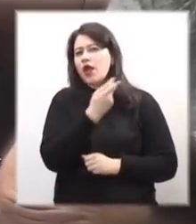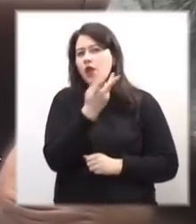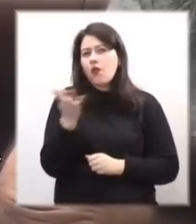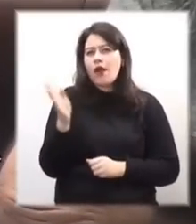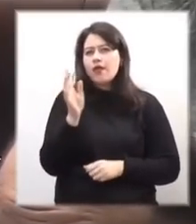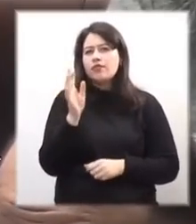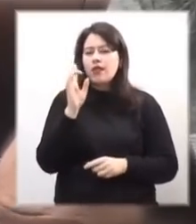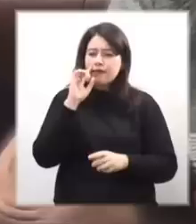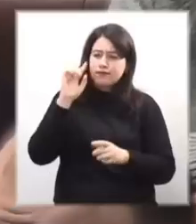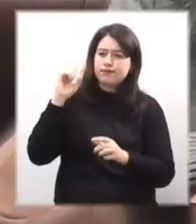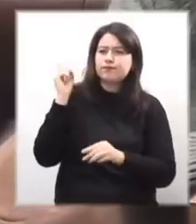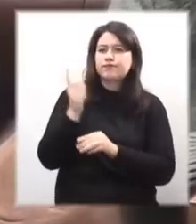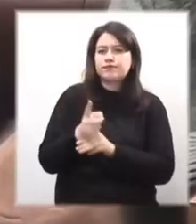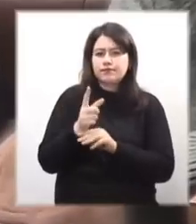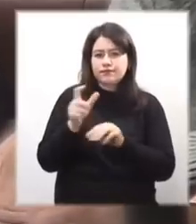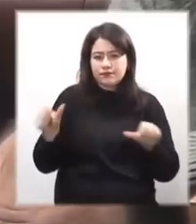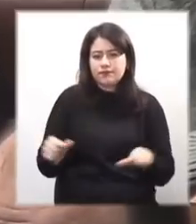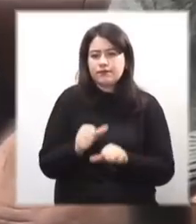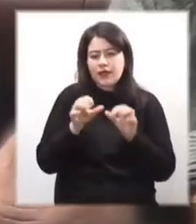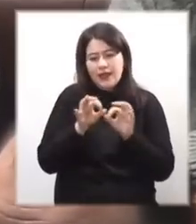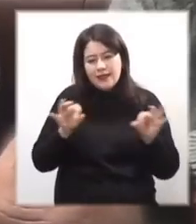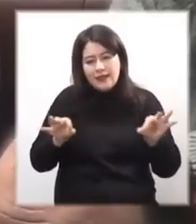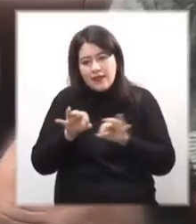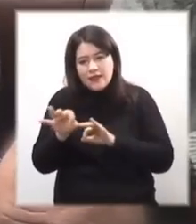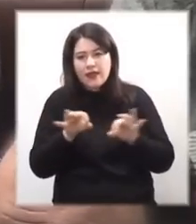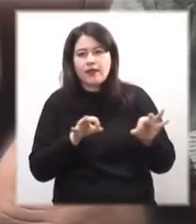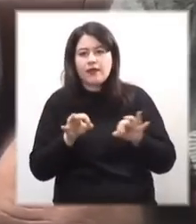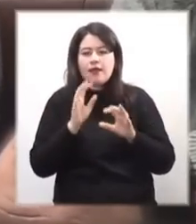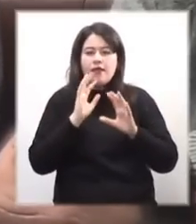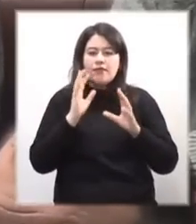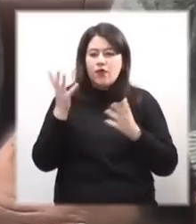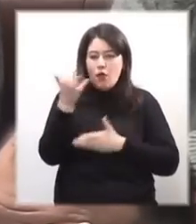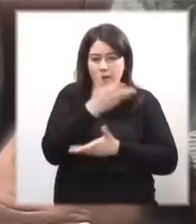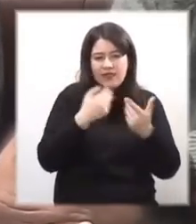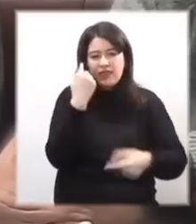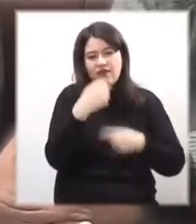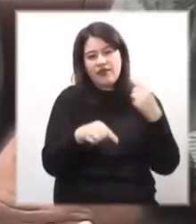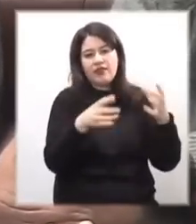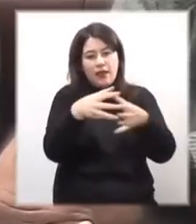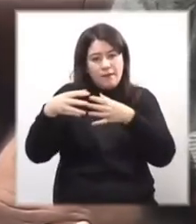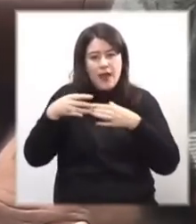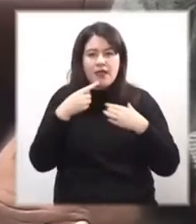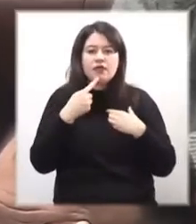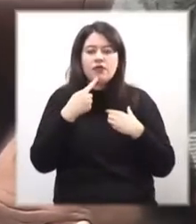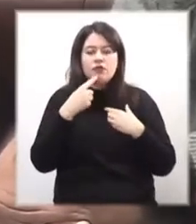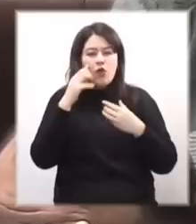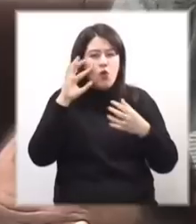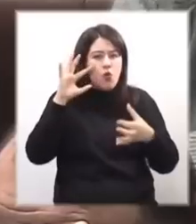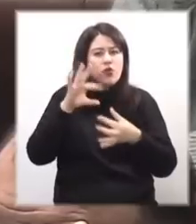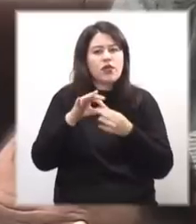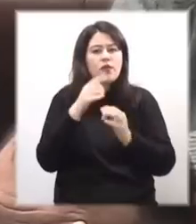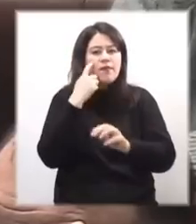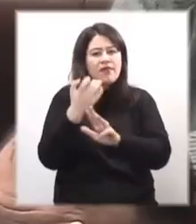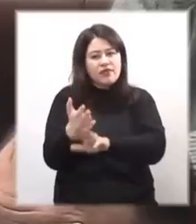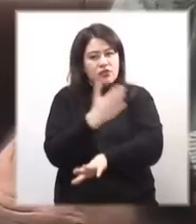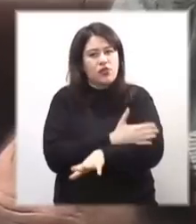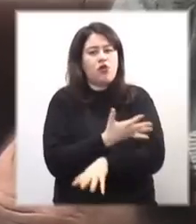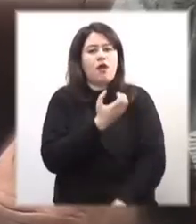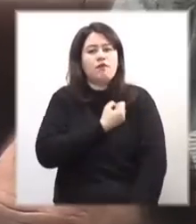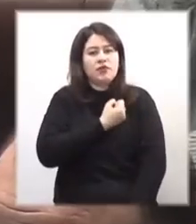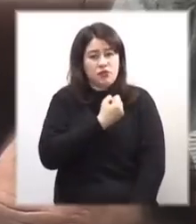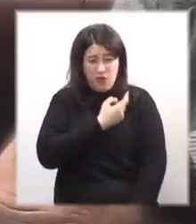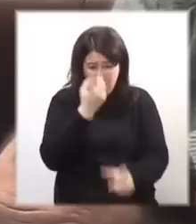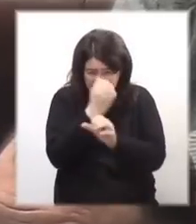¿Cuántas de las medidas inicialmente incorporadas en la estrategia integral de la mesa interpartidaria están direccionadas directamente a la prevención de